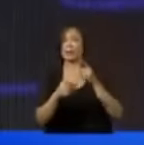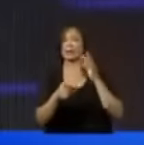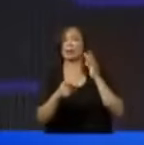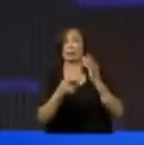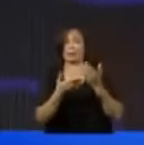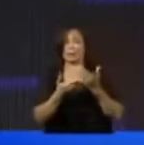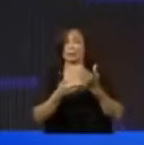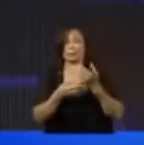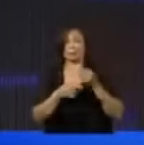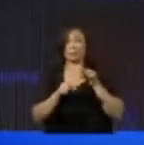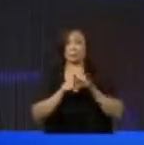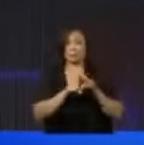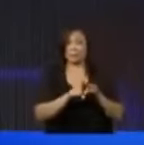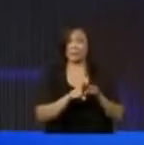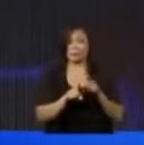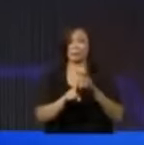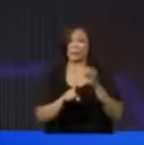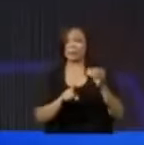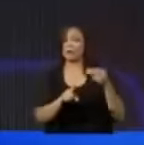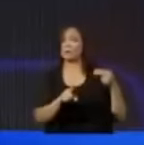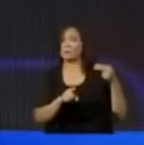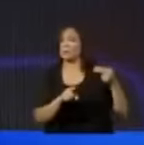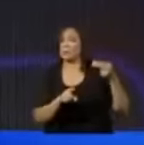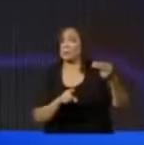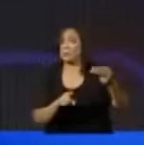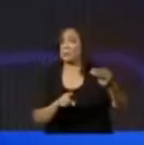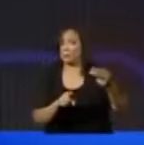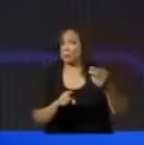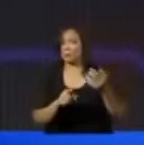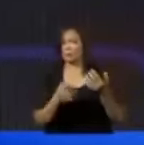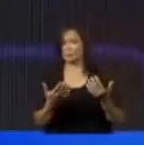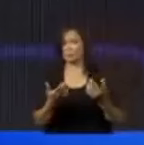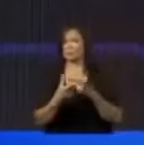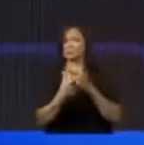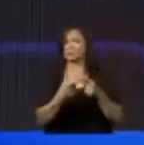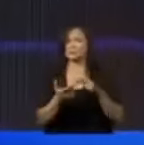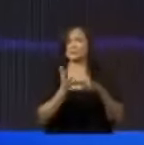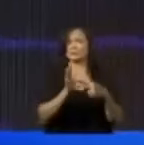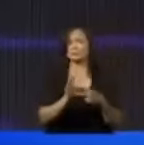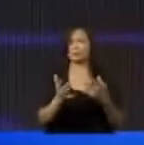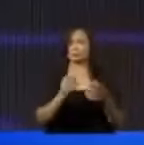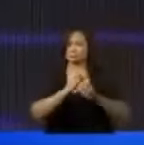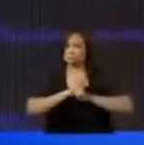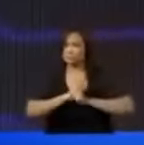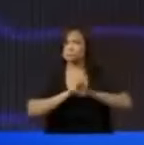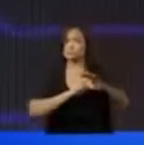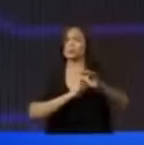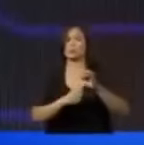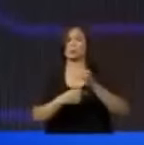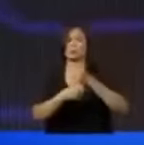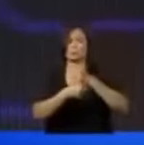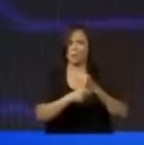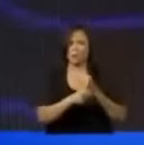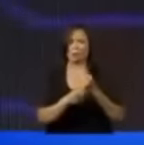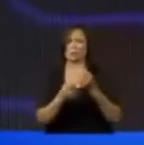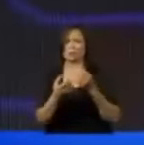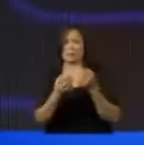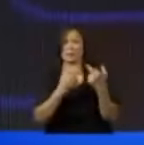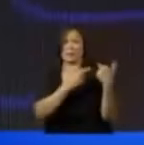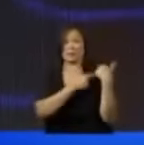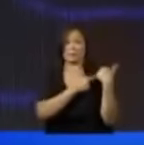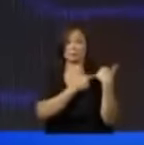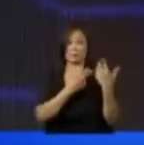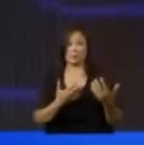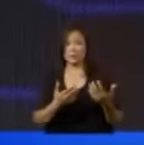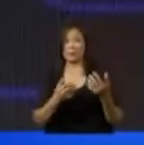generaciones actuales, pero que también sea una herencia para las generaciones futuras. De manera que promover la producción y el consumo